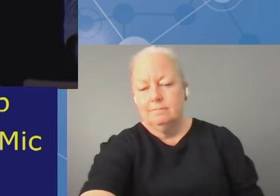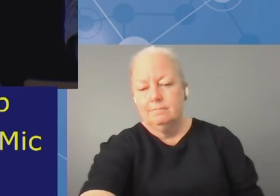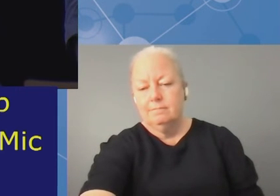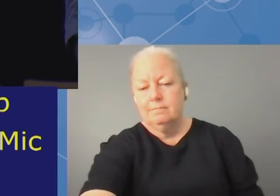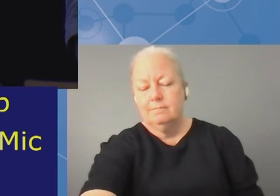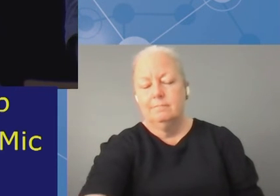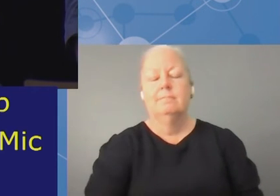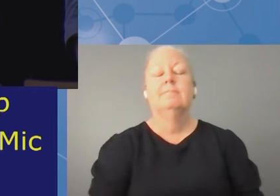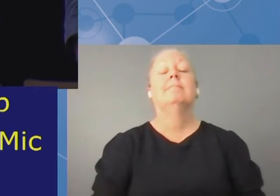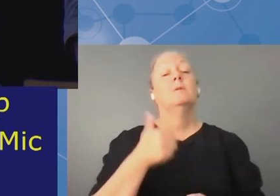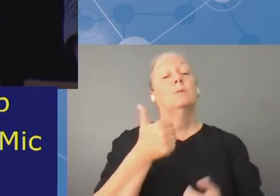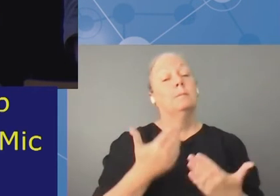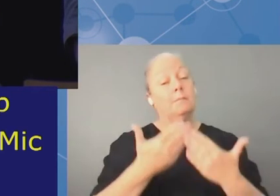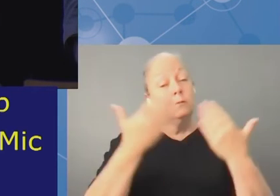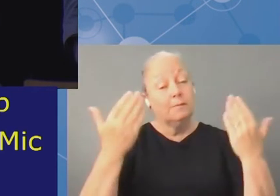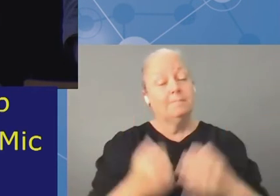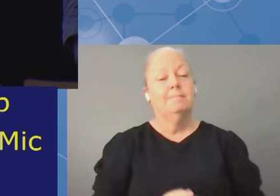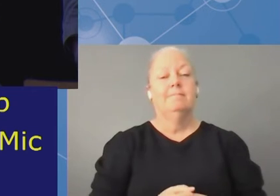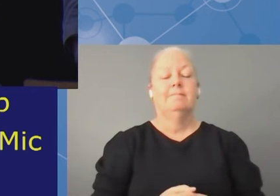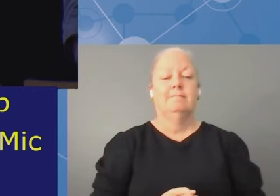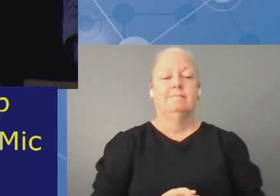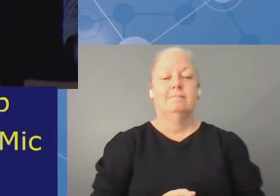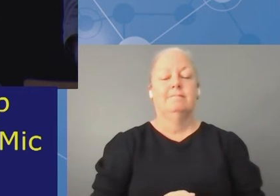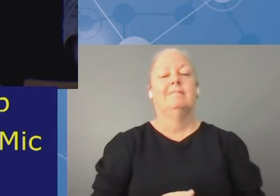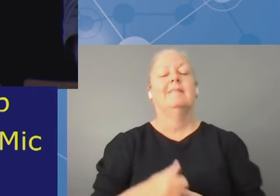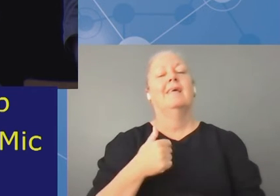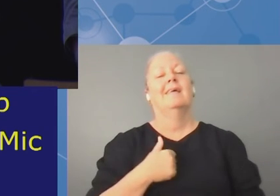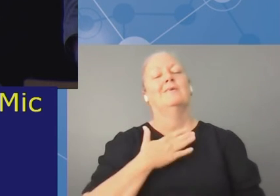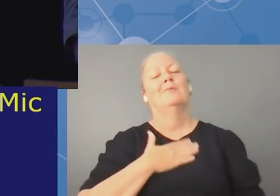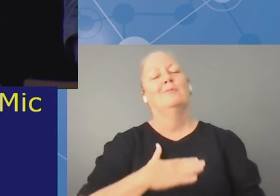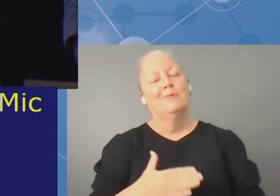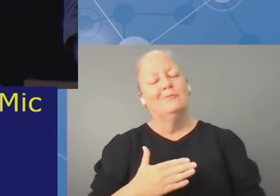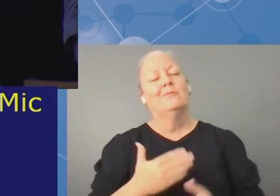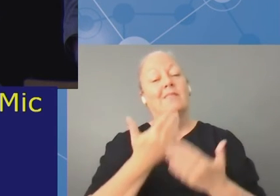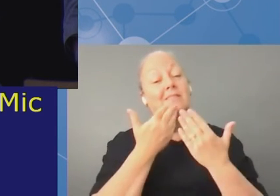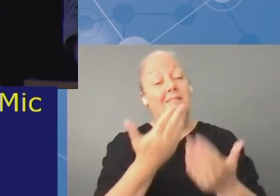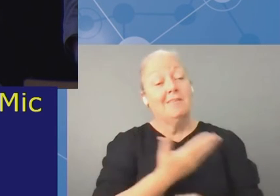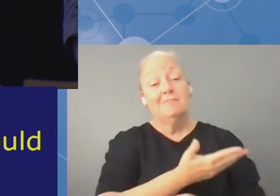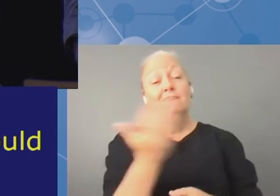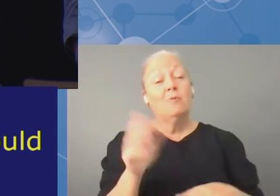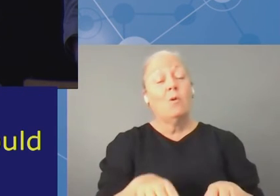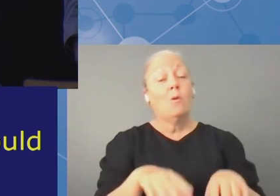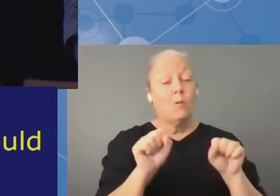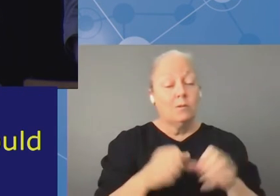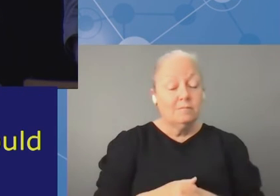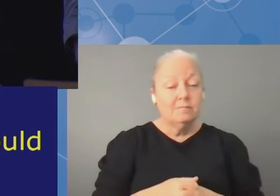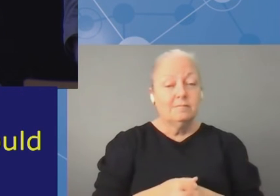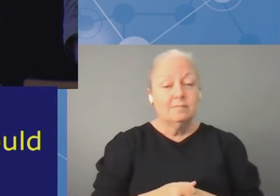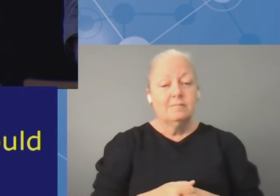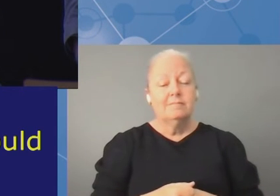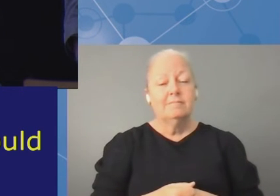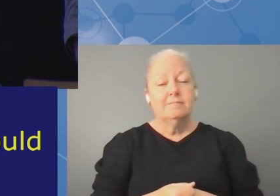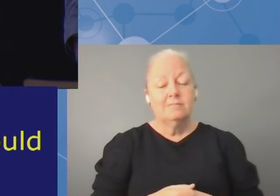Buenas tardes, me llamo Osi, soy de Benin. Me gustaría agradecer a la organización